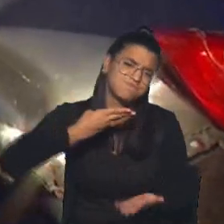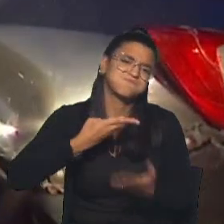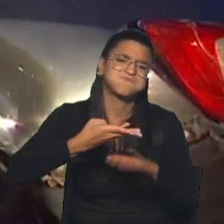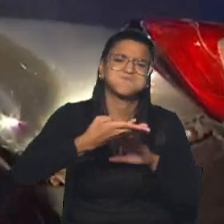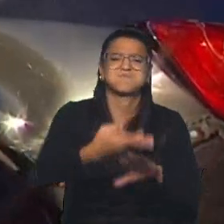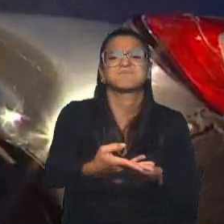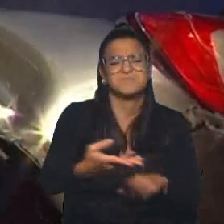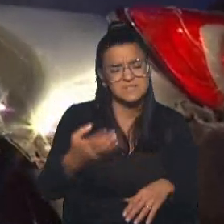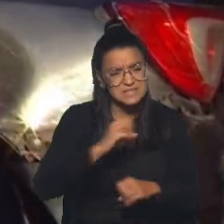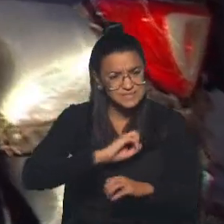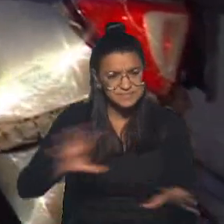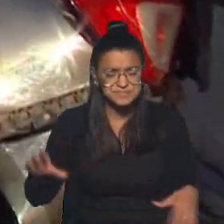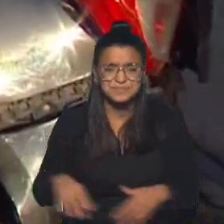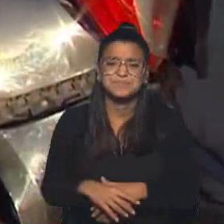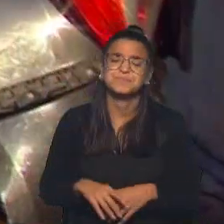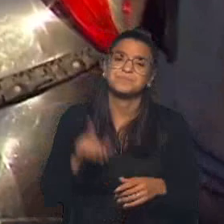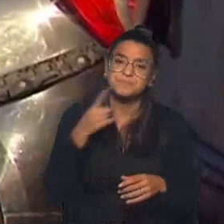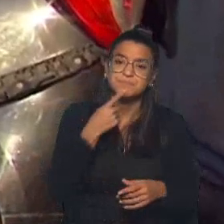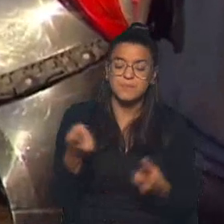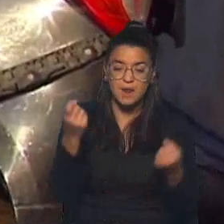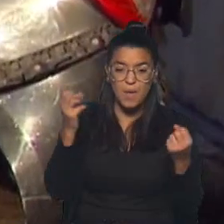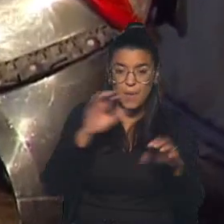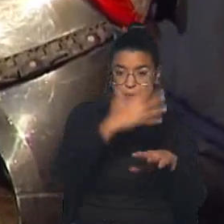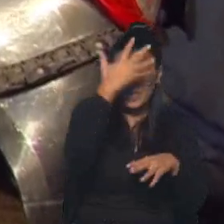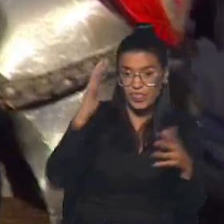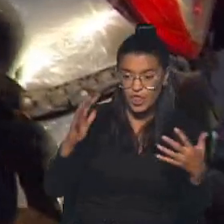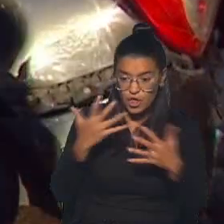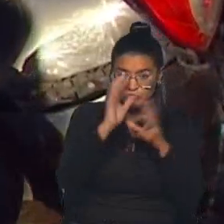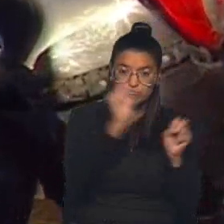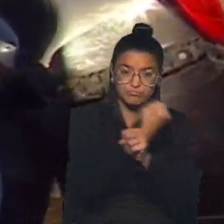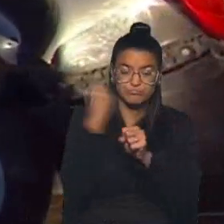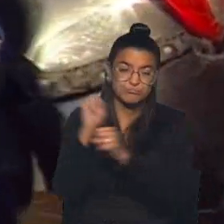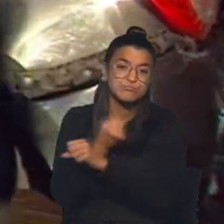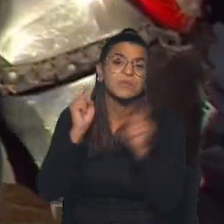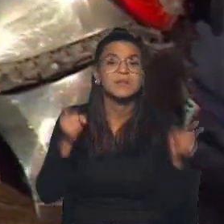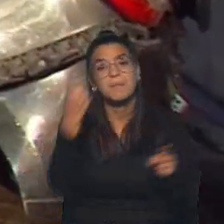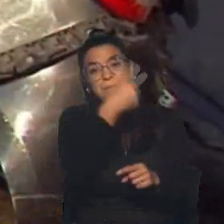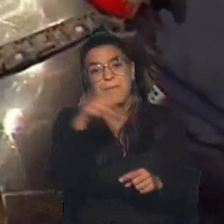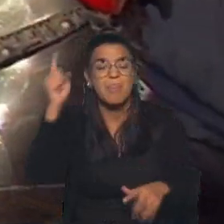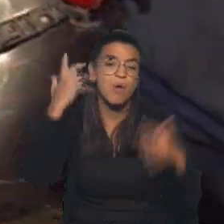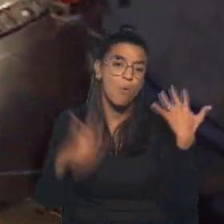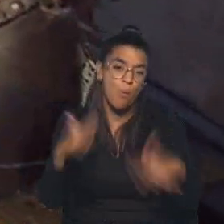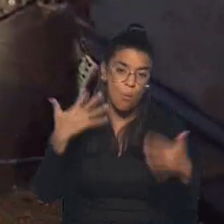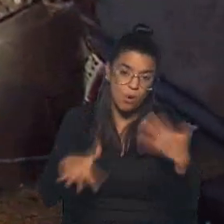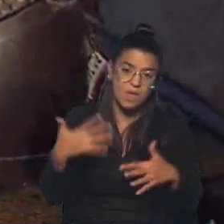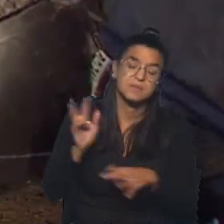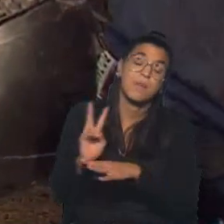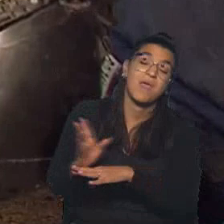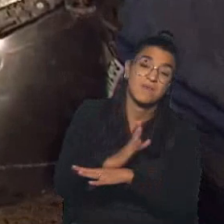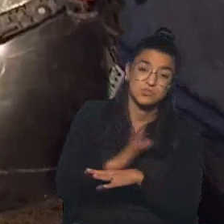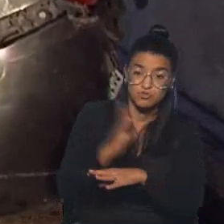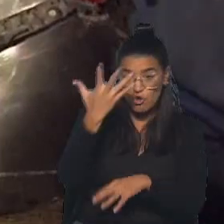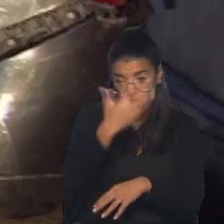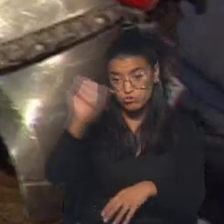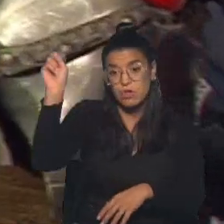arrancado y claro los videos y las roturas que se ven aquí y que fuera derivado también por supuesto de urgencia preventivamente al